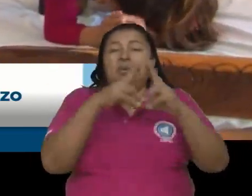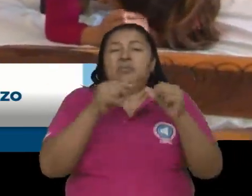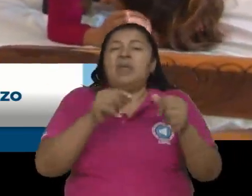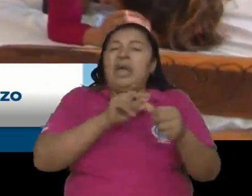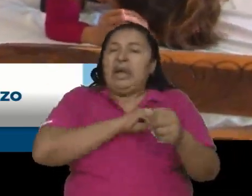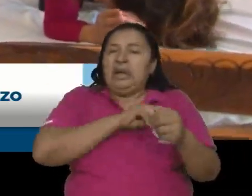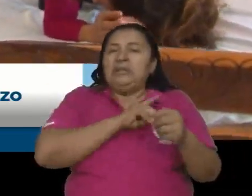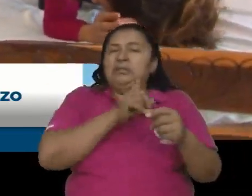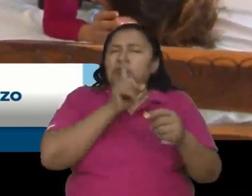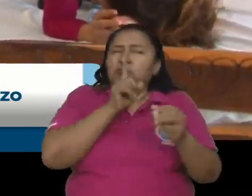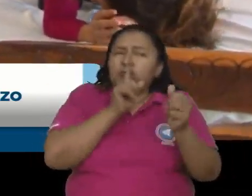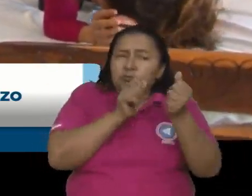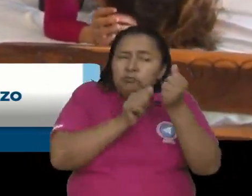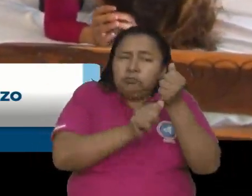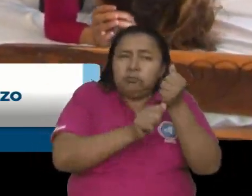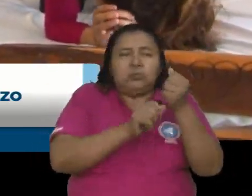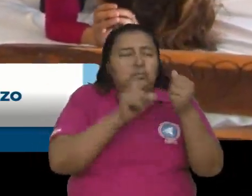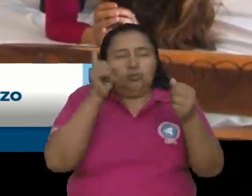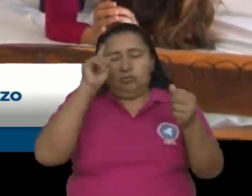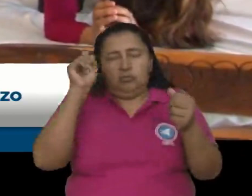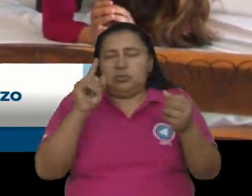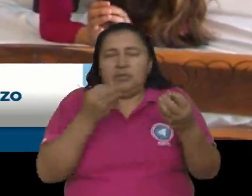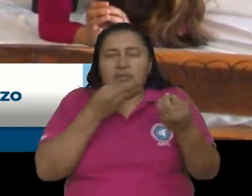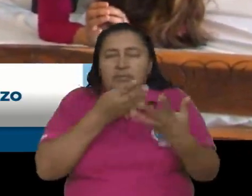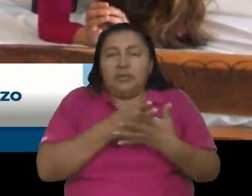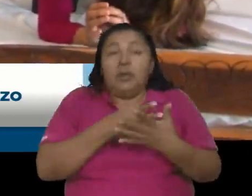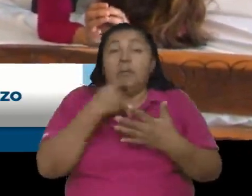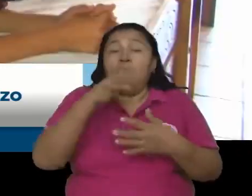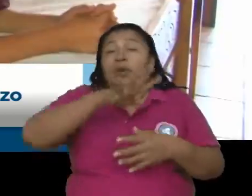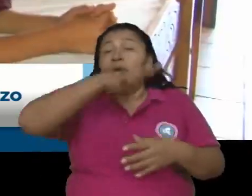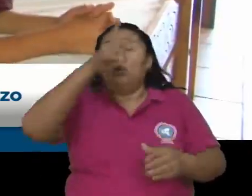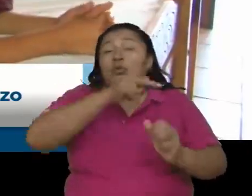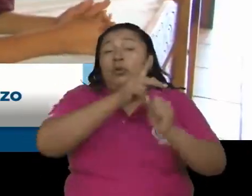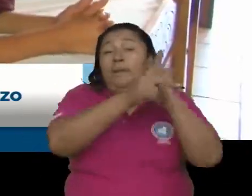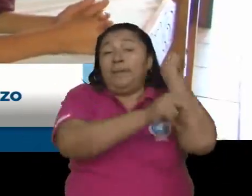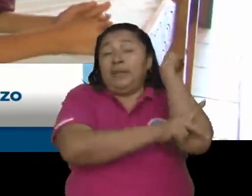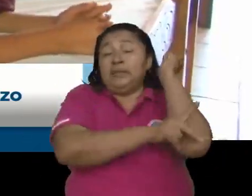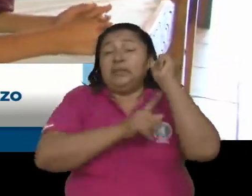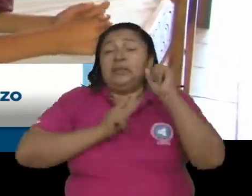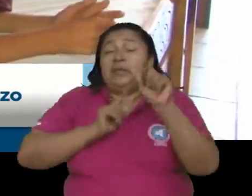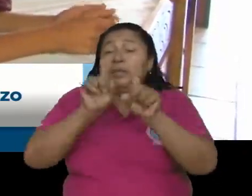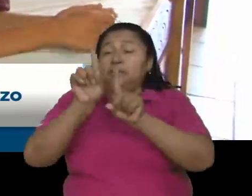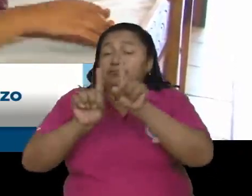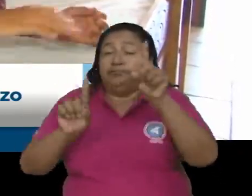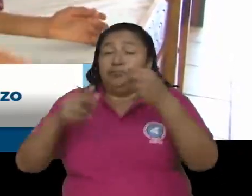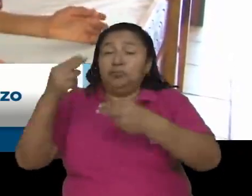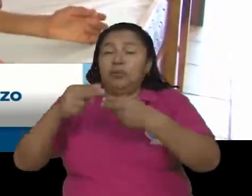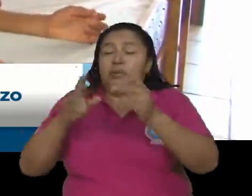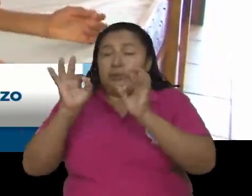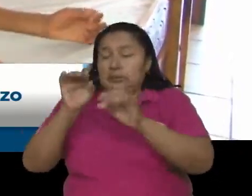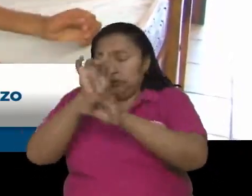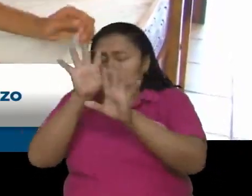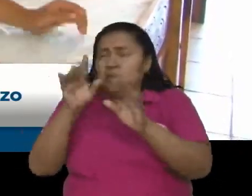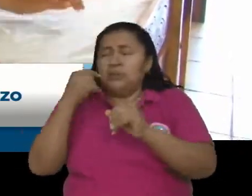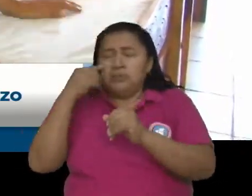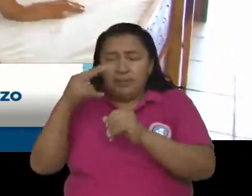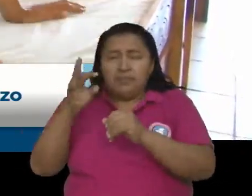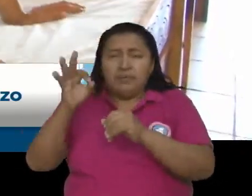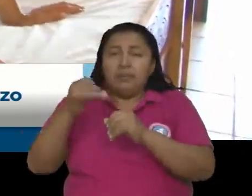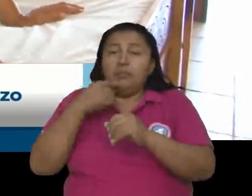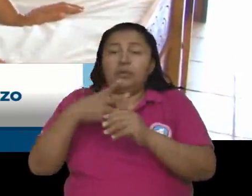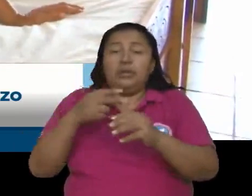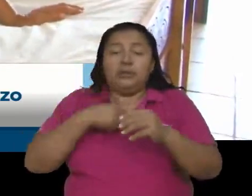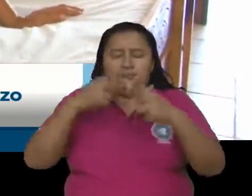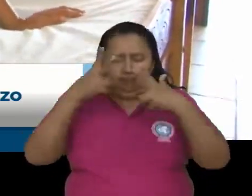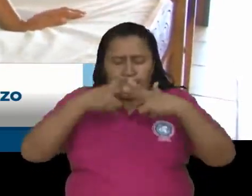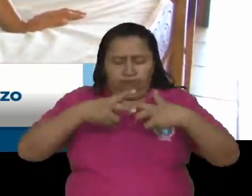subregistro. ¿Ya? Porque normalmente en los otros países que tienen una estadística más fidedigna, se hace más fidedigna porque ellos hacen